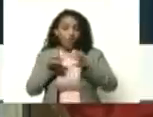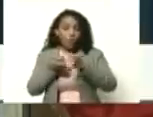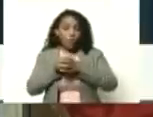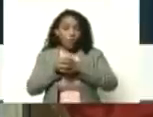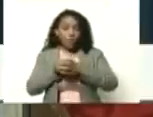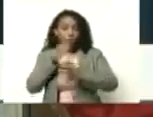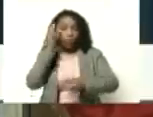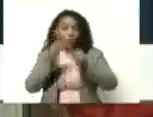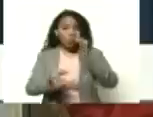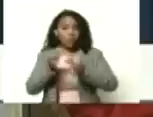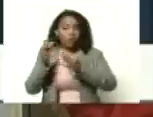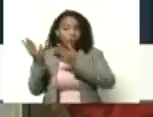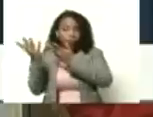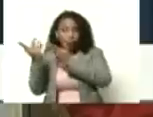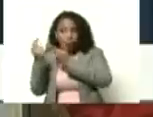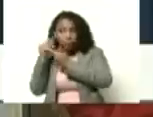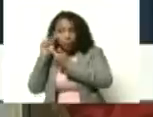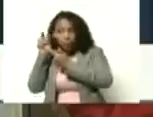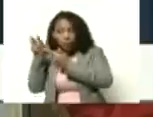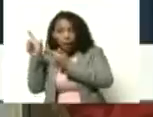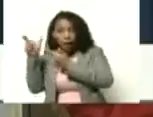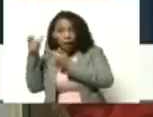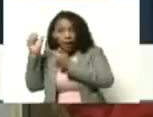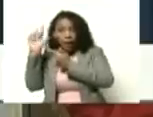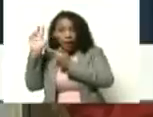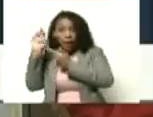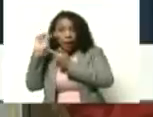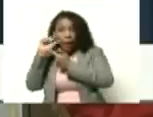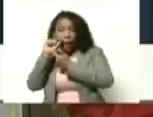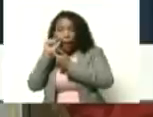justicia le en castellano